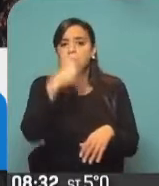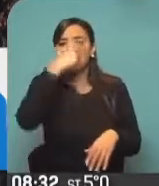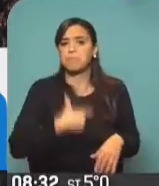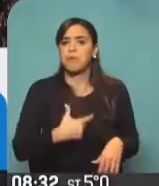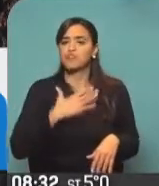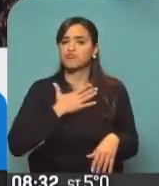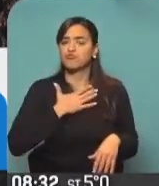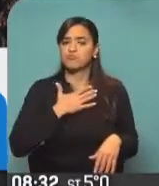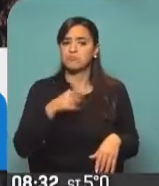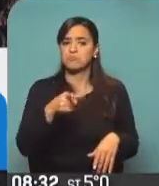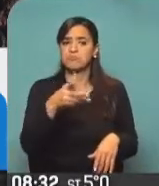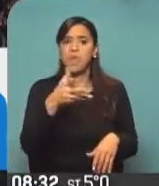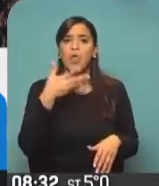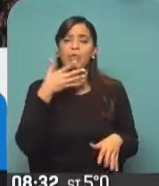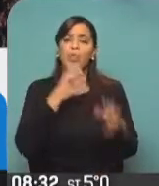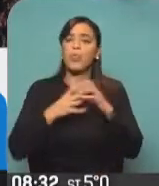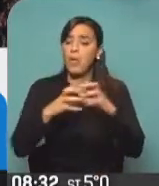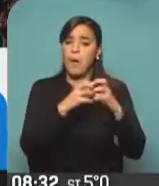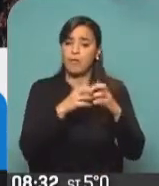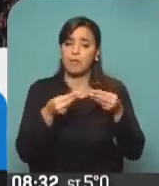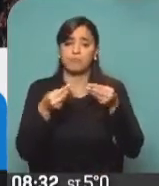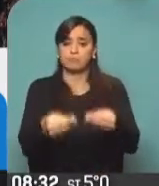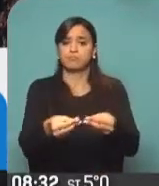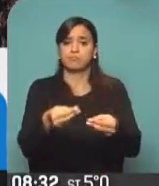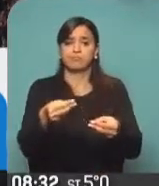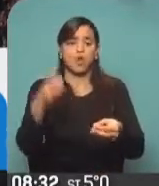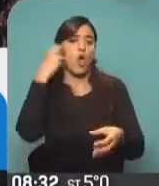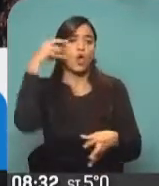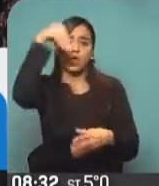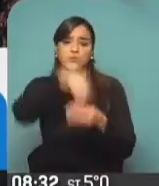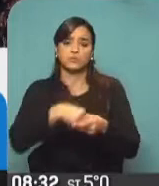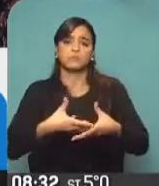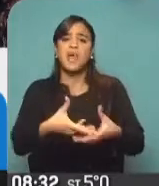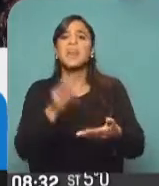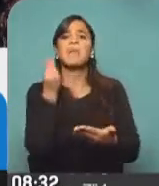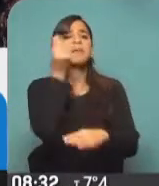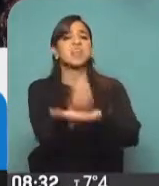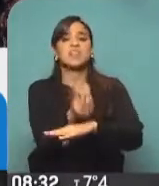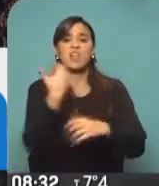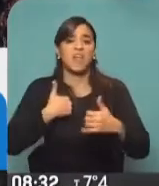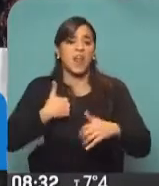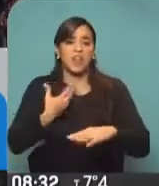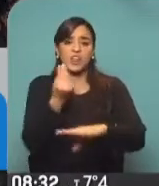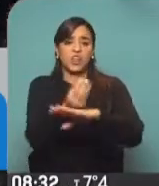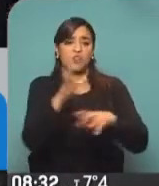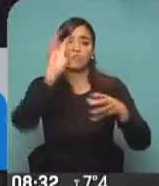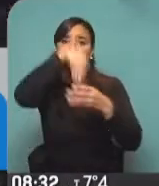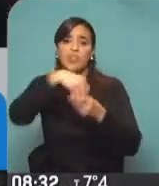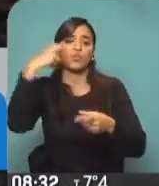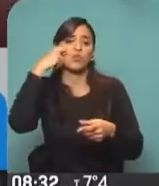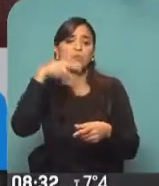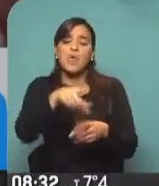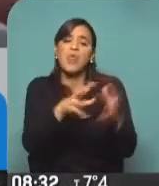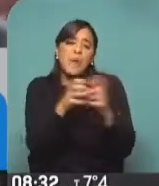formada llevar este debate al ámbito de los representantes de los argentinos creo que es un debate que inevitablemente va a